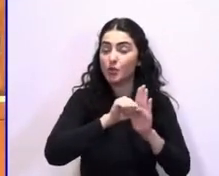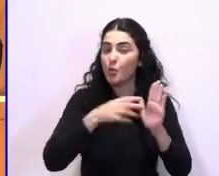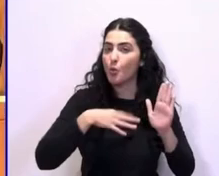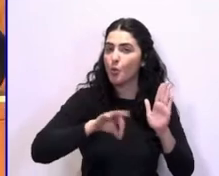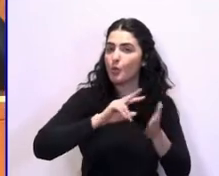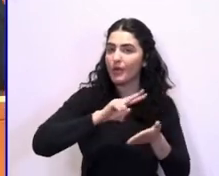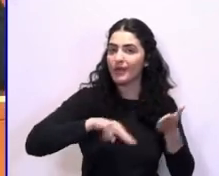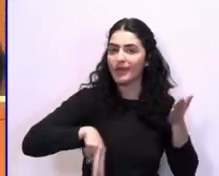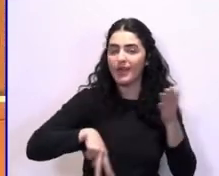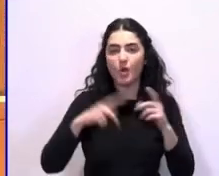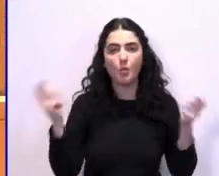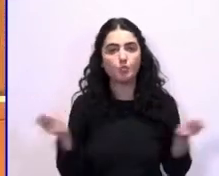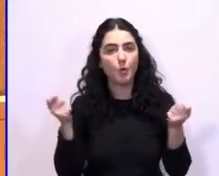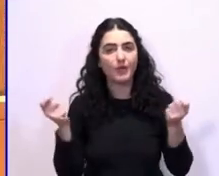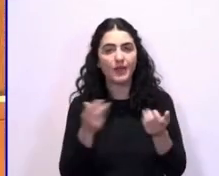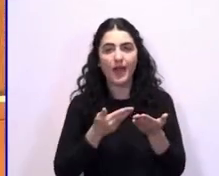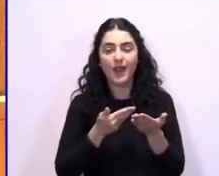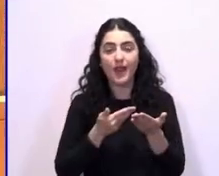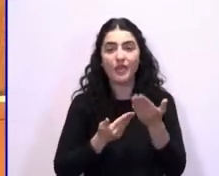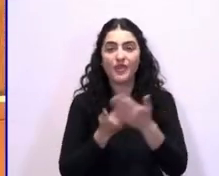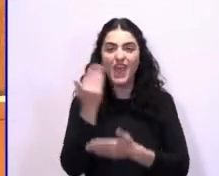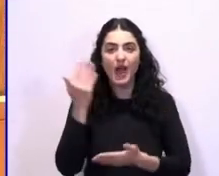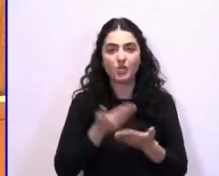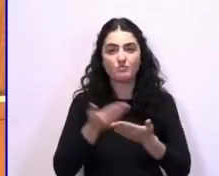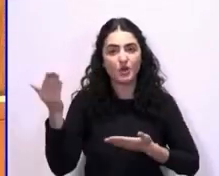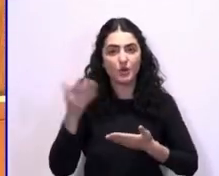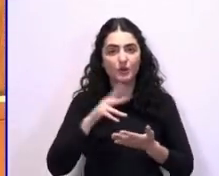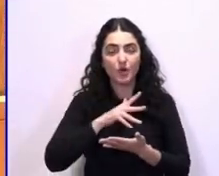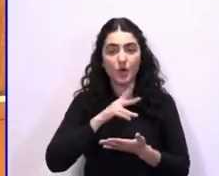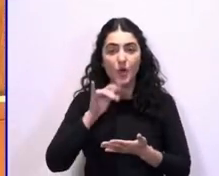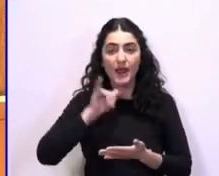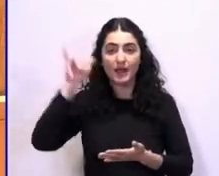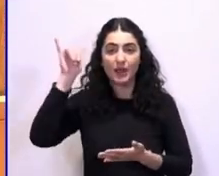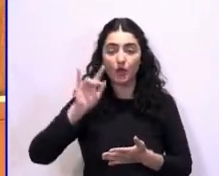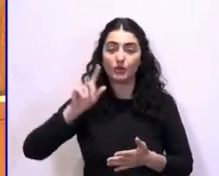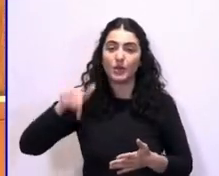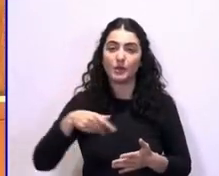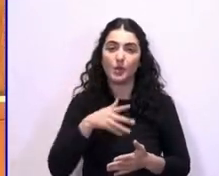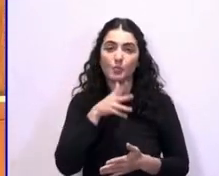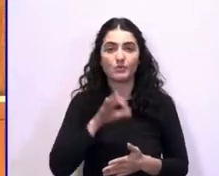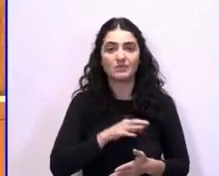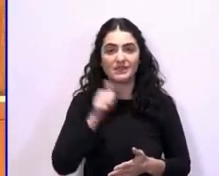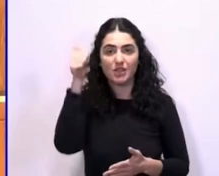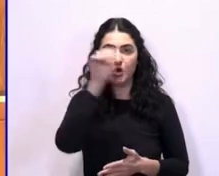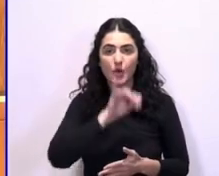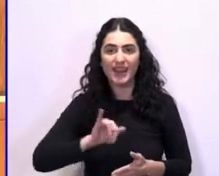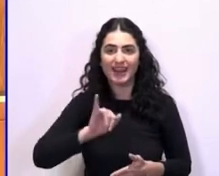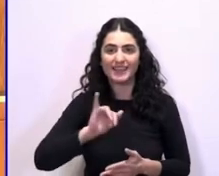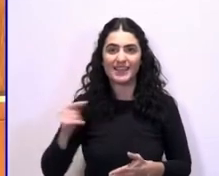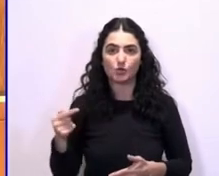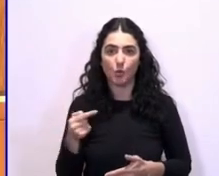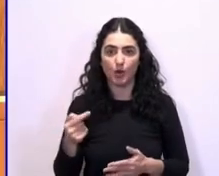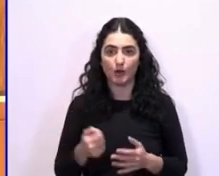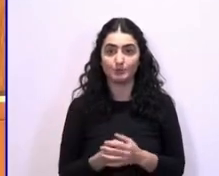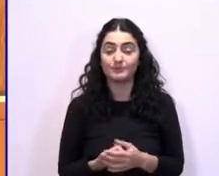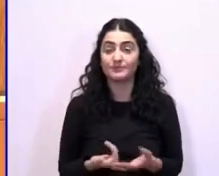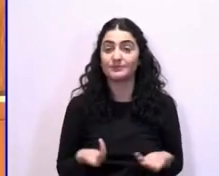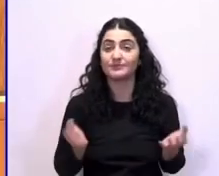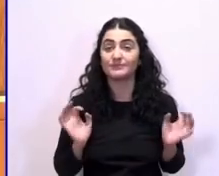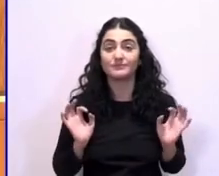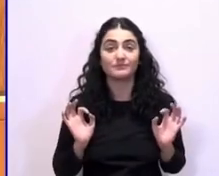se publicó en Diario La Rioja también por el señor Iglesias Huelga. Y es que efectivamente